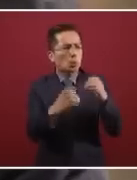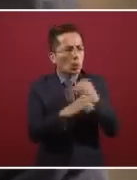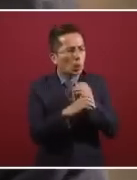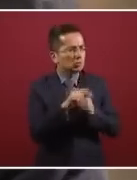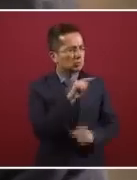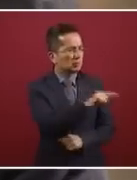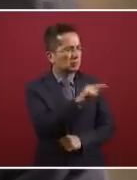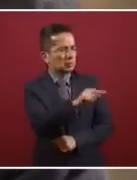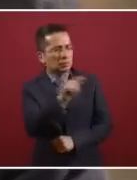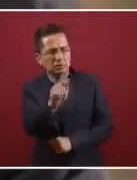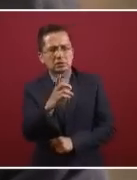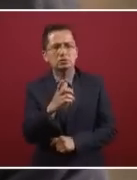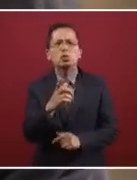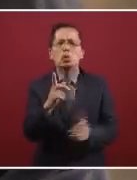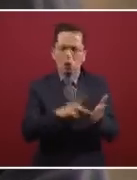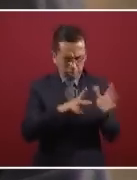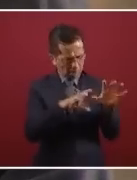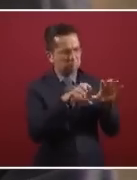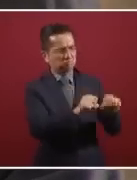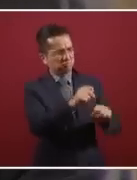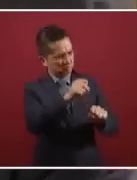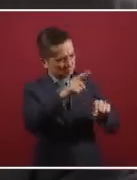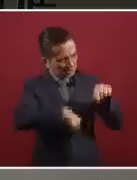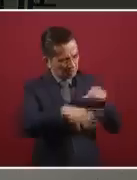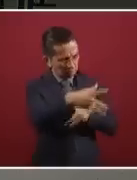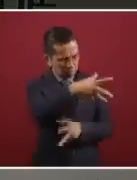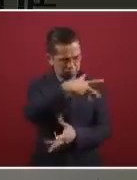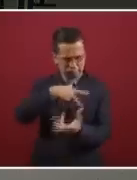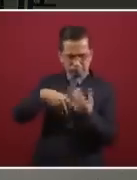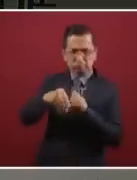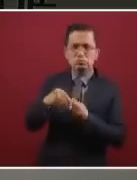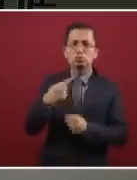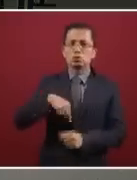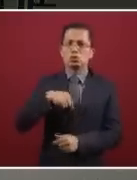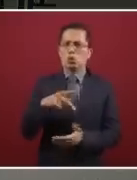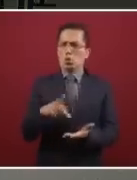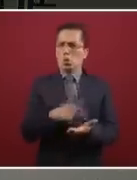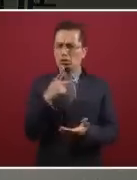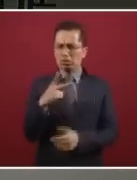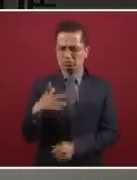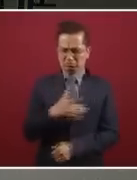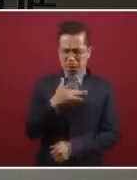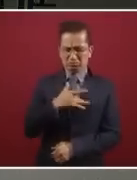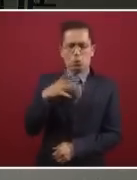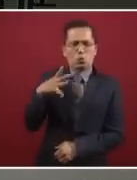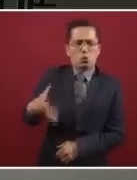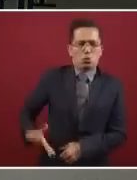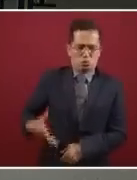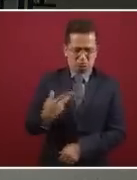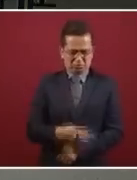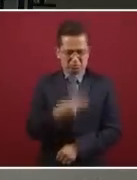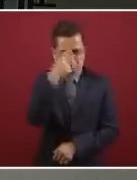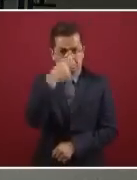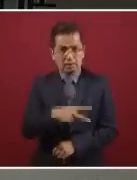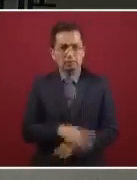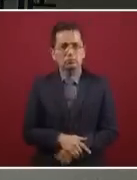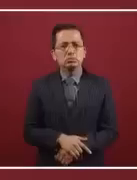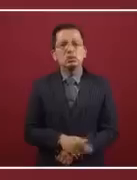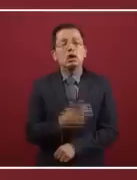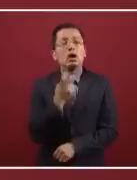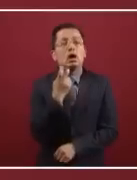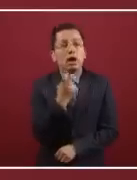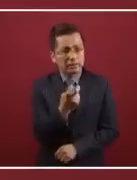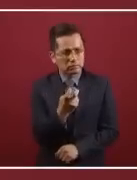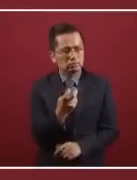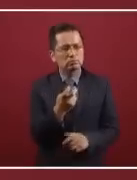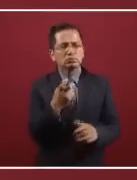ser mexicanos. Esa tarea que es extraordinaria no se hubiera podido hacer sin el esfuerzo de este